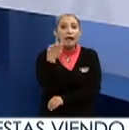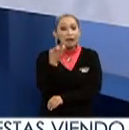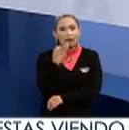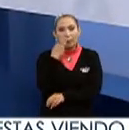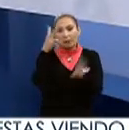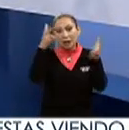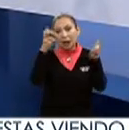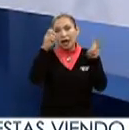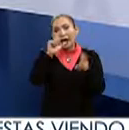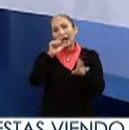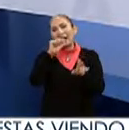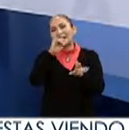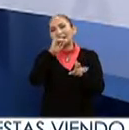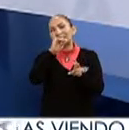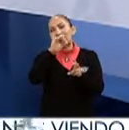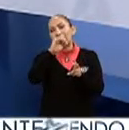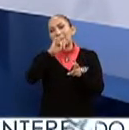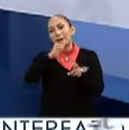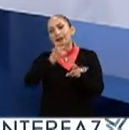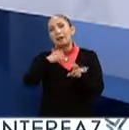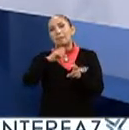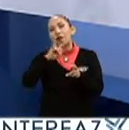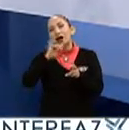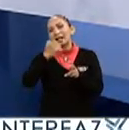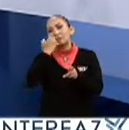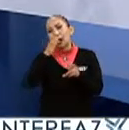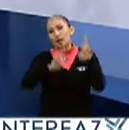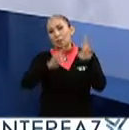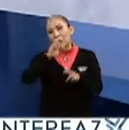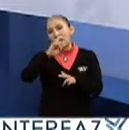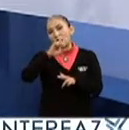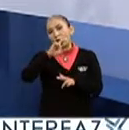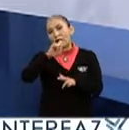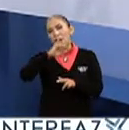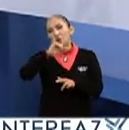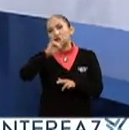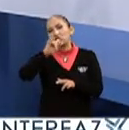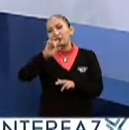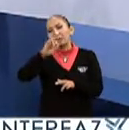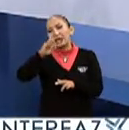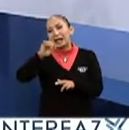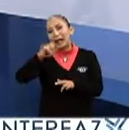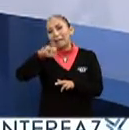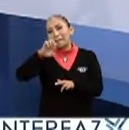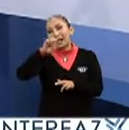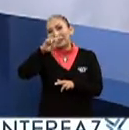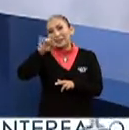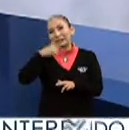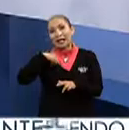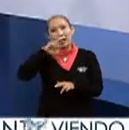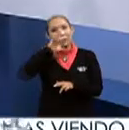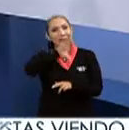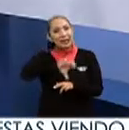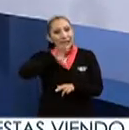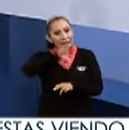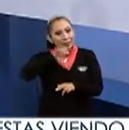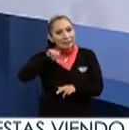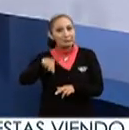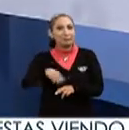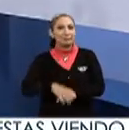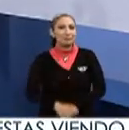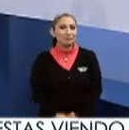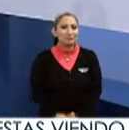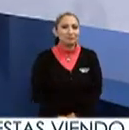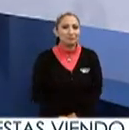nos habla Elizabeth Morales. Ella es alumna de la Escuela Normal Rural Justo Sierra Méndez de Aguascalientes.